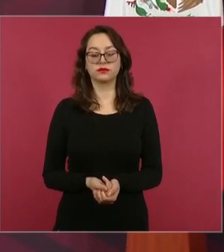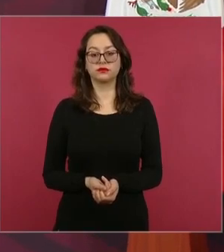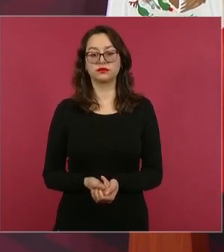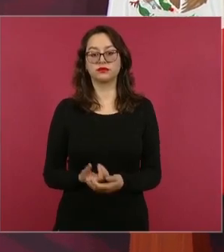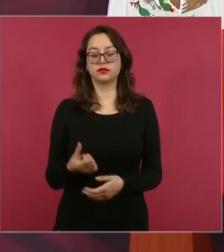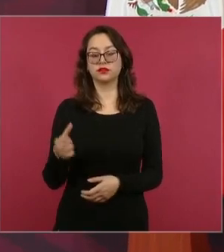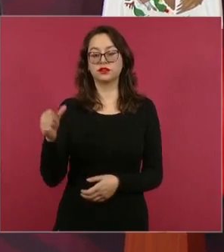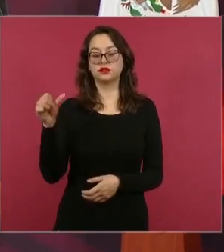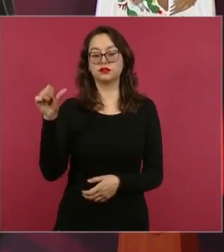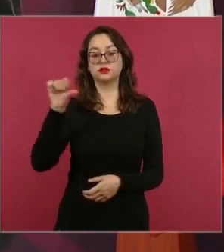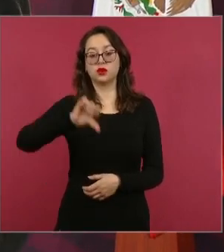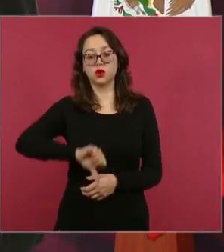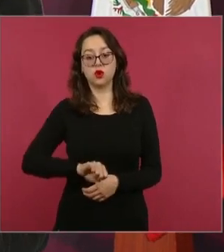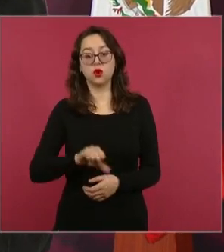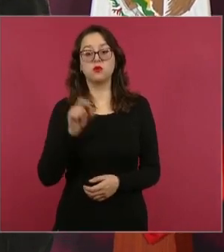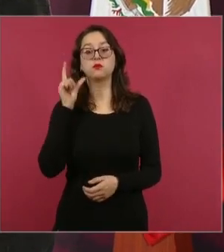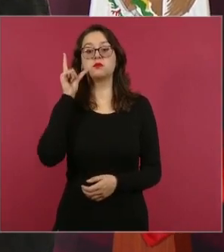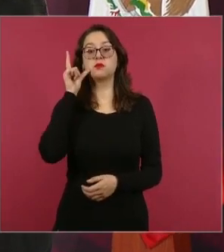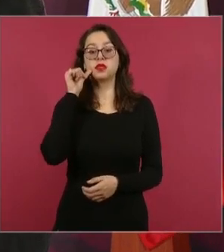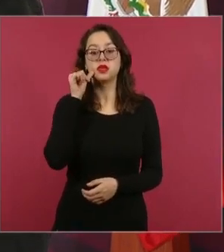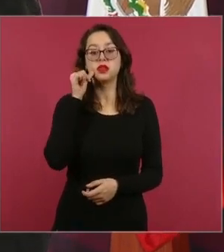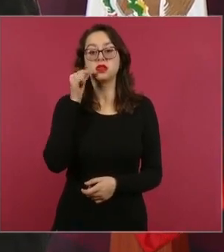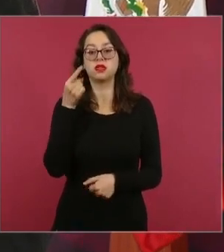a recordar a nuestros